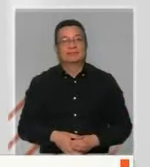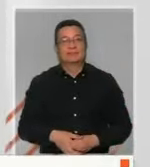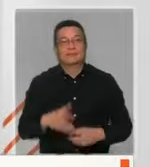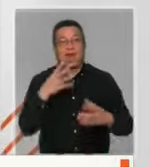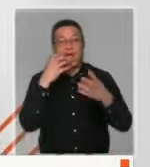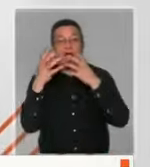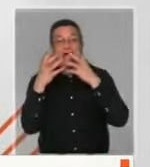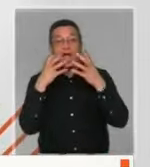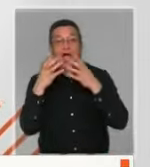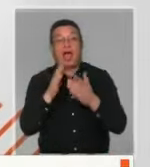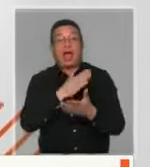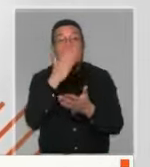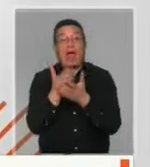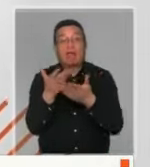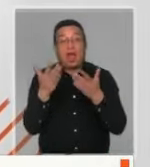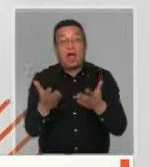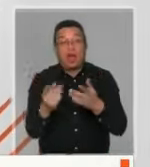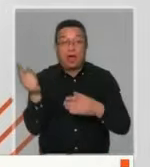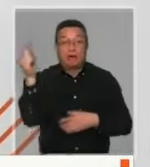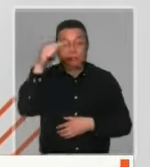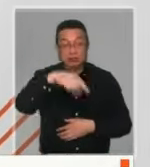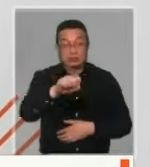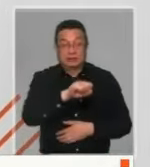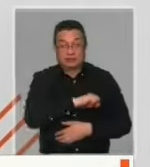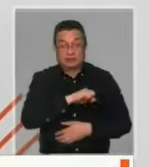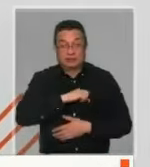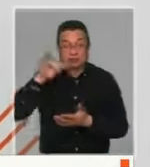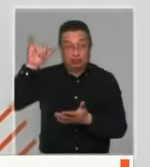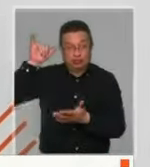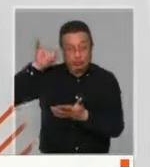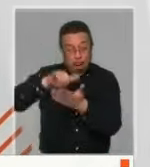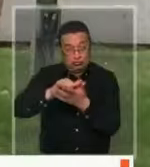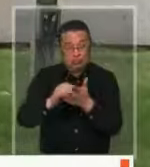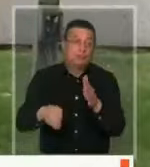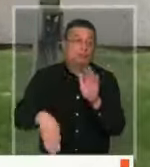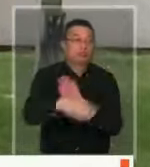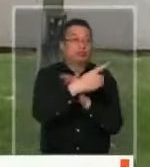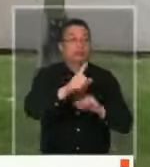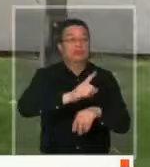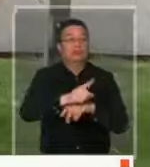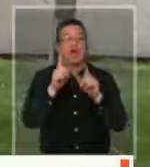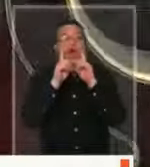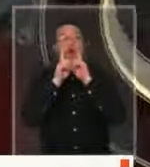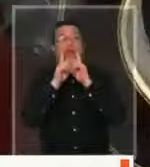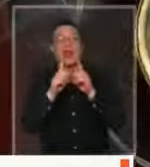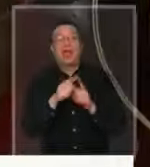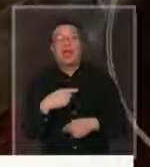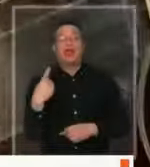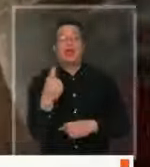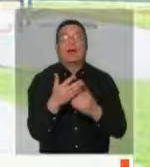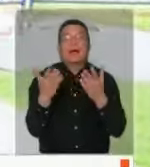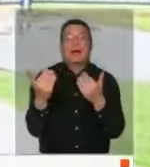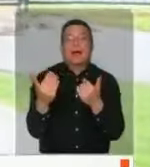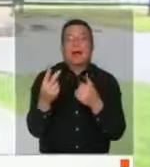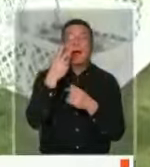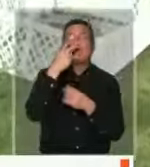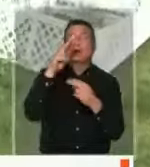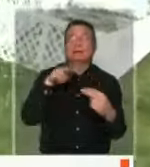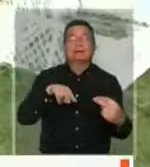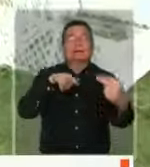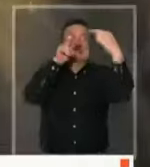Hasta ahora su única imagen en Santiago. Desde el aeropuerto fue raudo al hotel, donde sus fanáticos esperan y esperan. La ilusión por verlo es